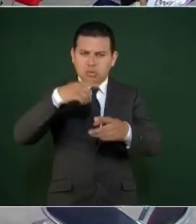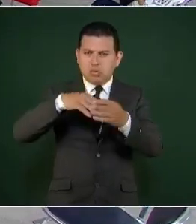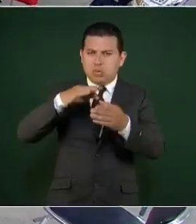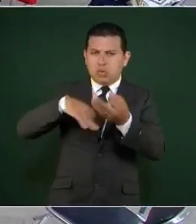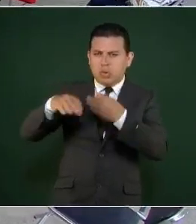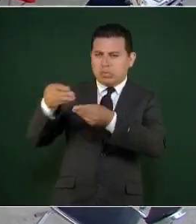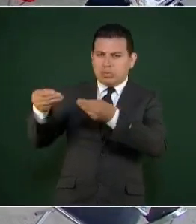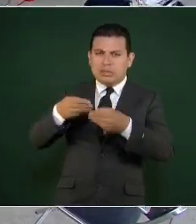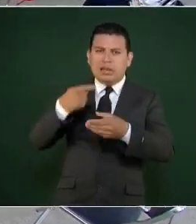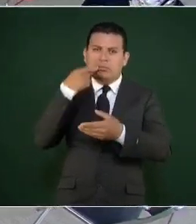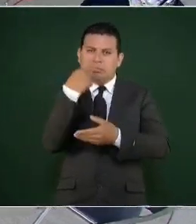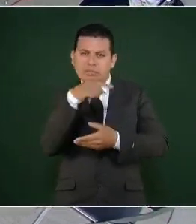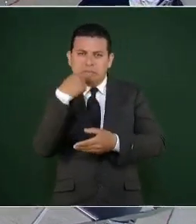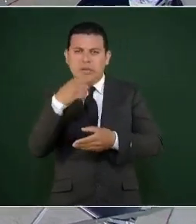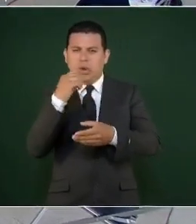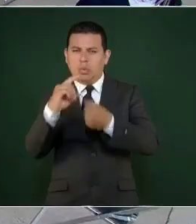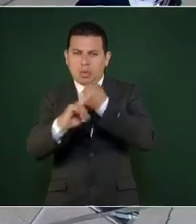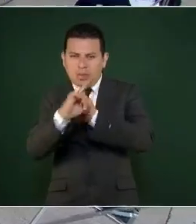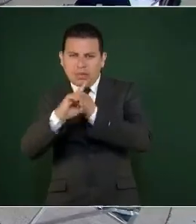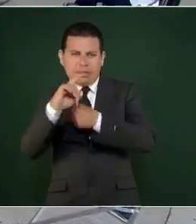todos los reportes